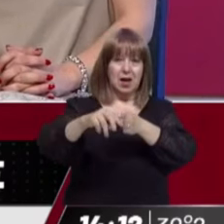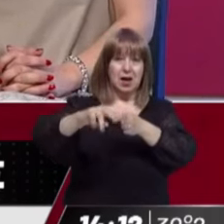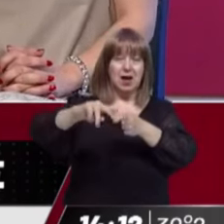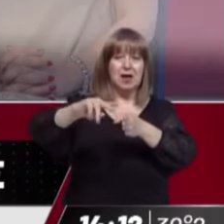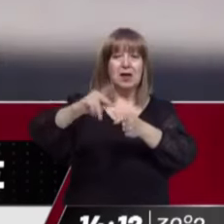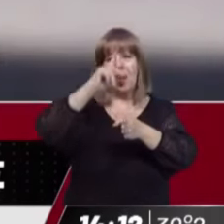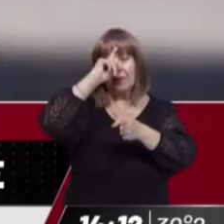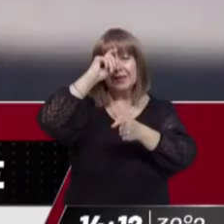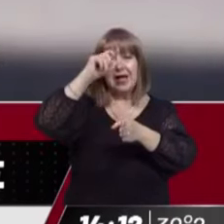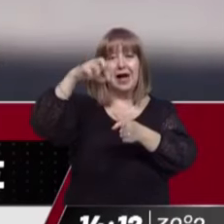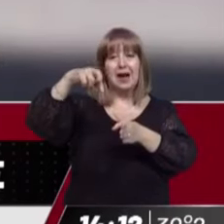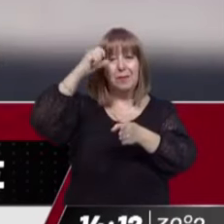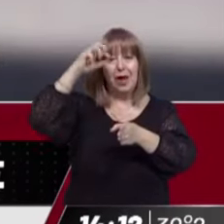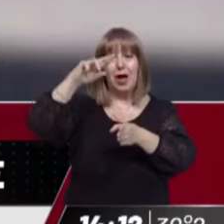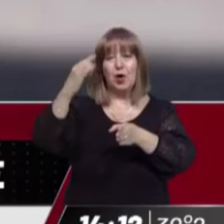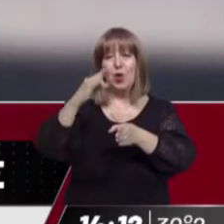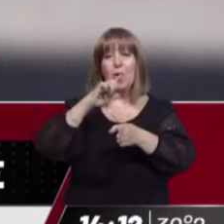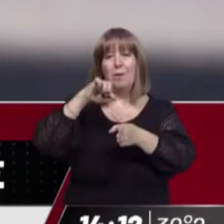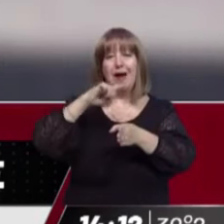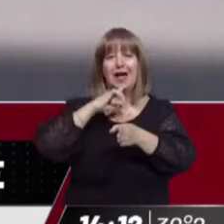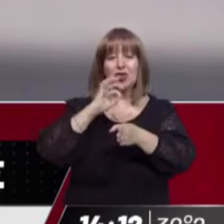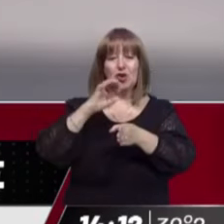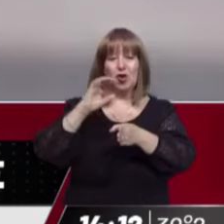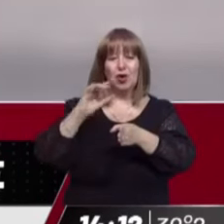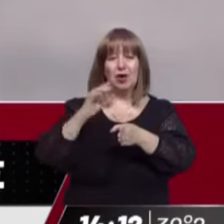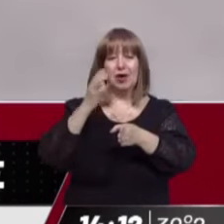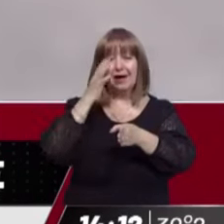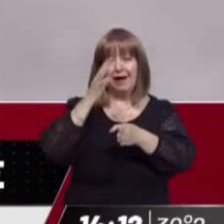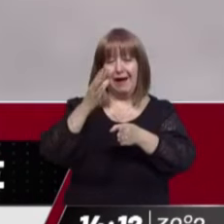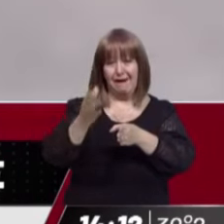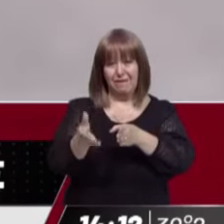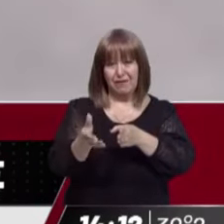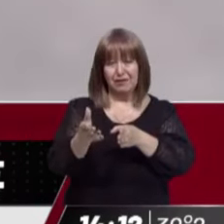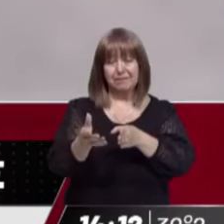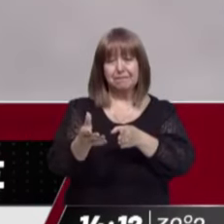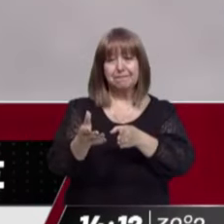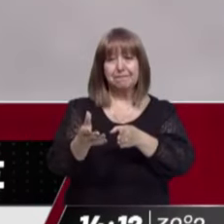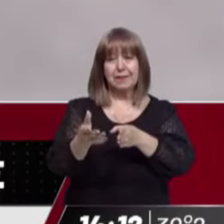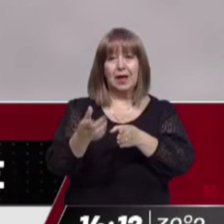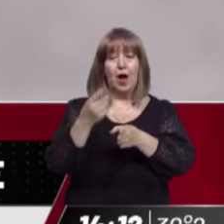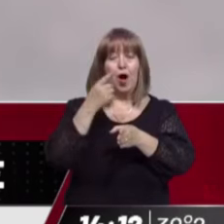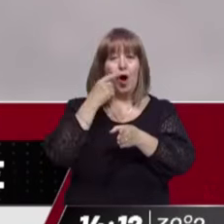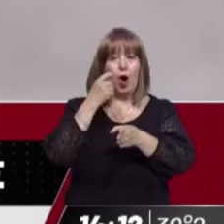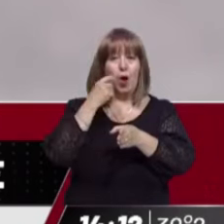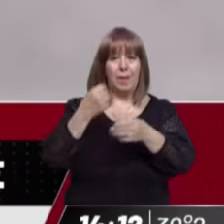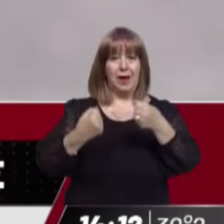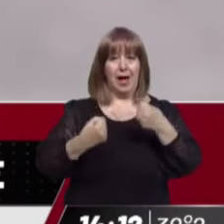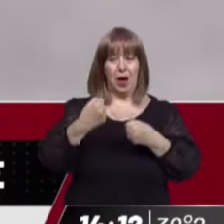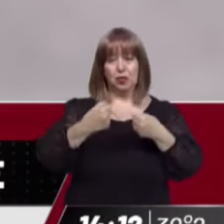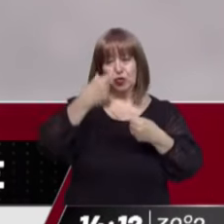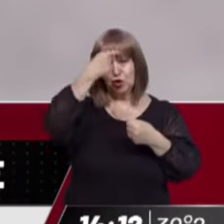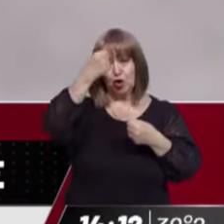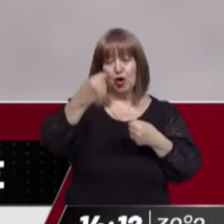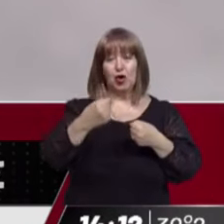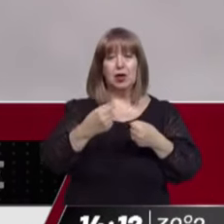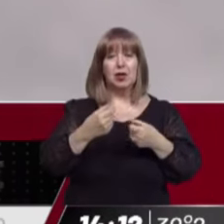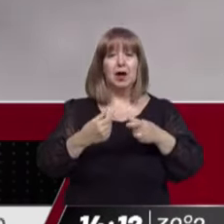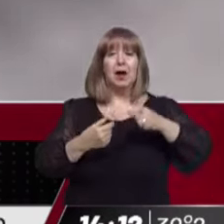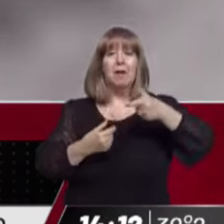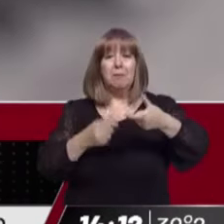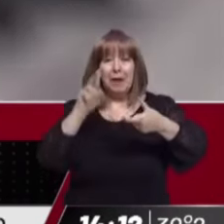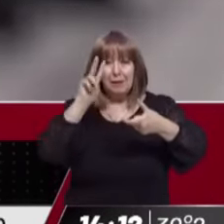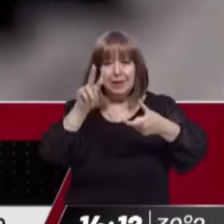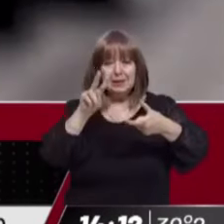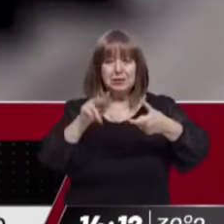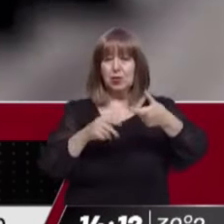está internado en el hospital Perrupato en grave estado. El hombre que circulaba en el automóvil no tenía licencia de